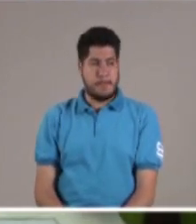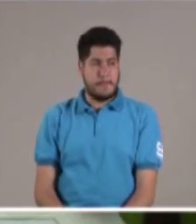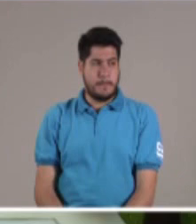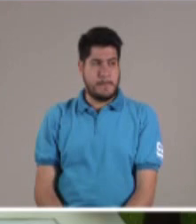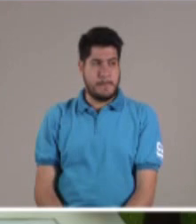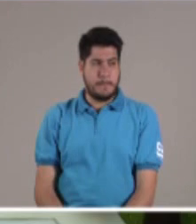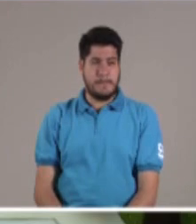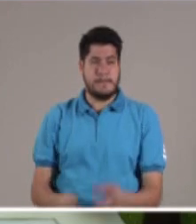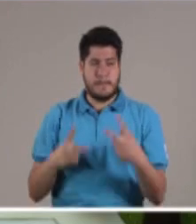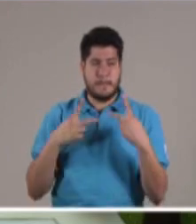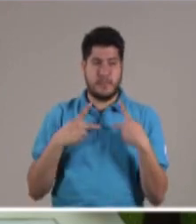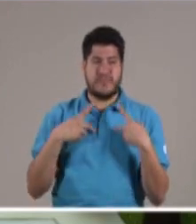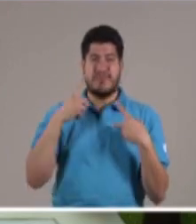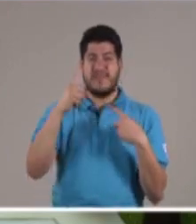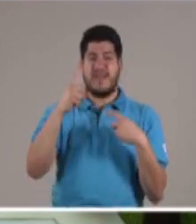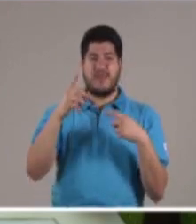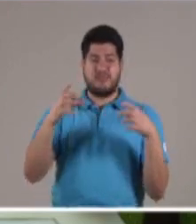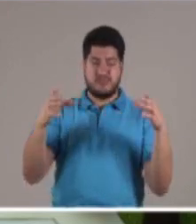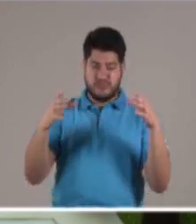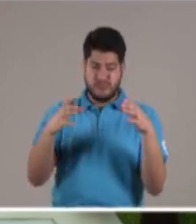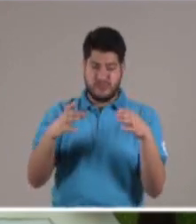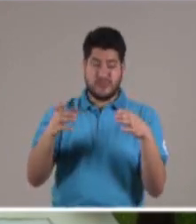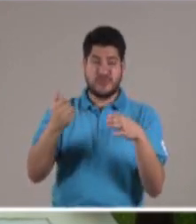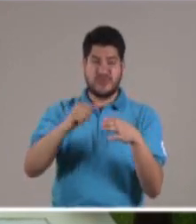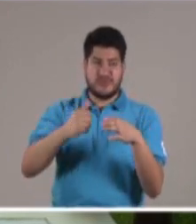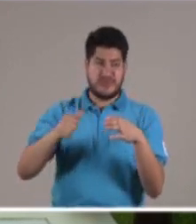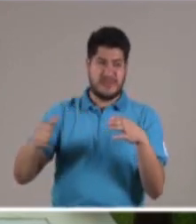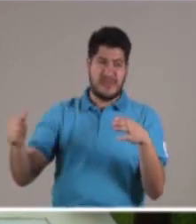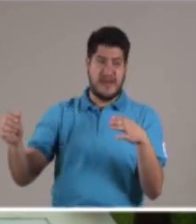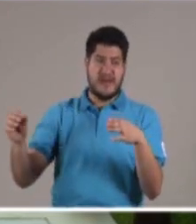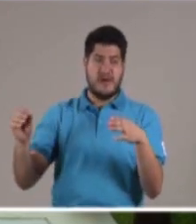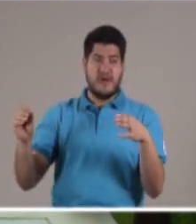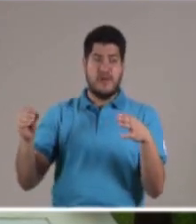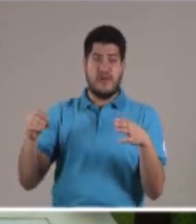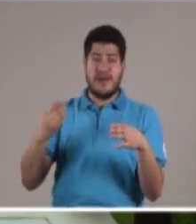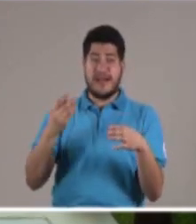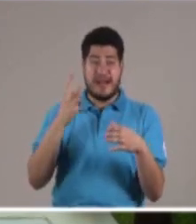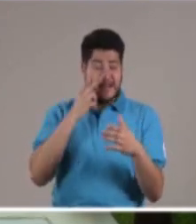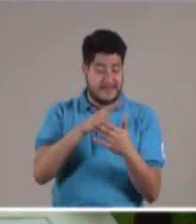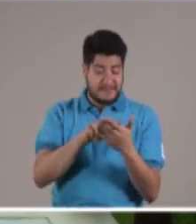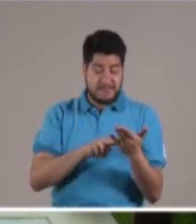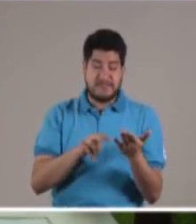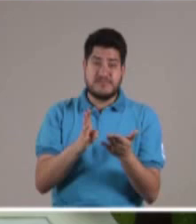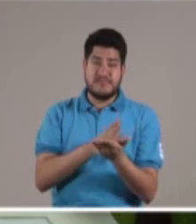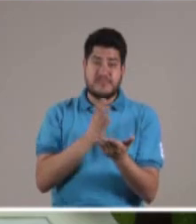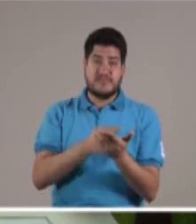hay una cisterna que la Biblia describe que es un pozo de esos